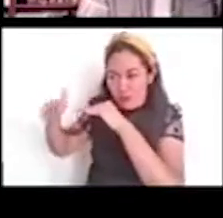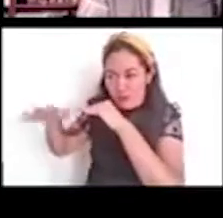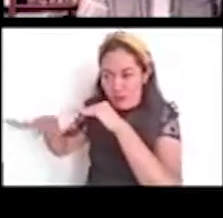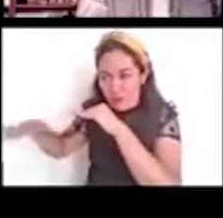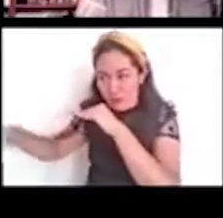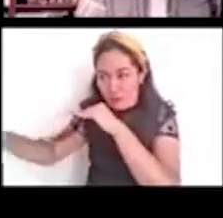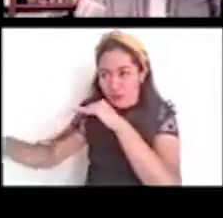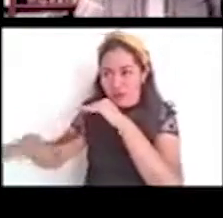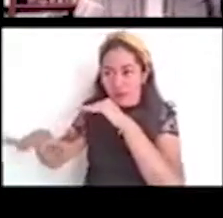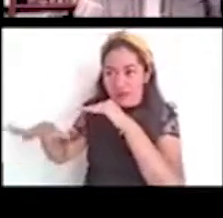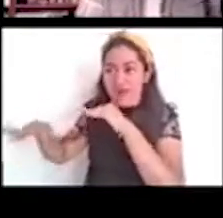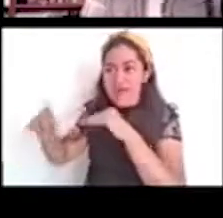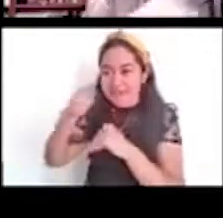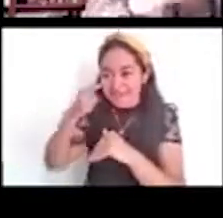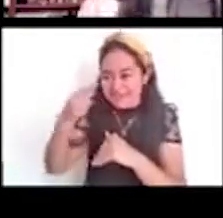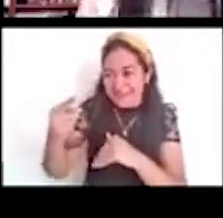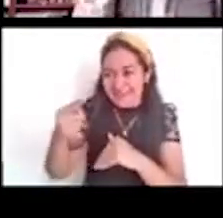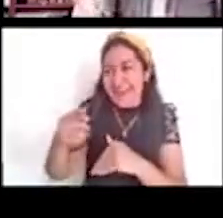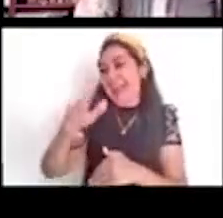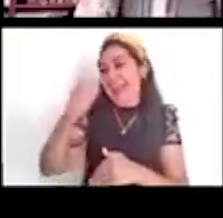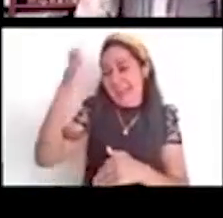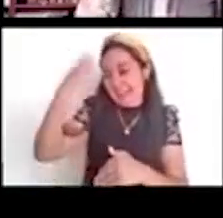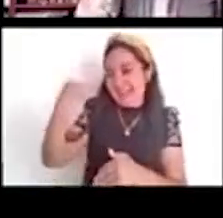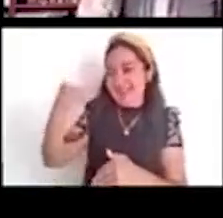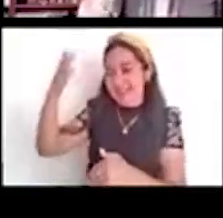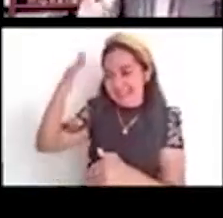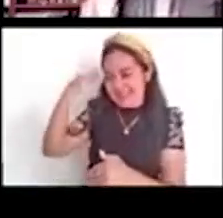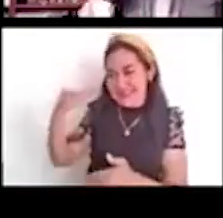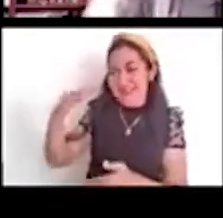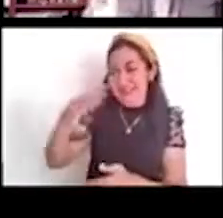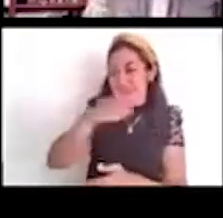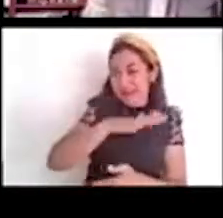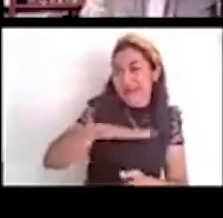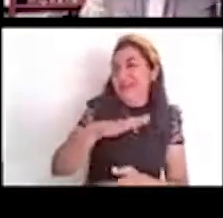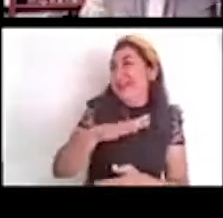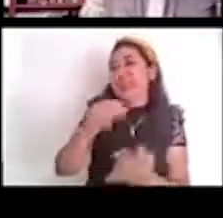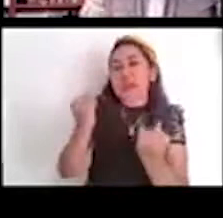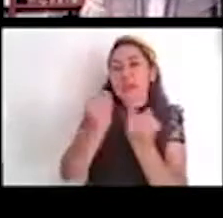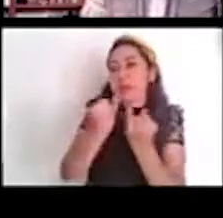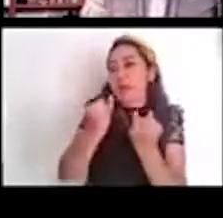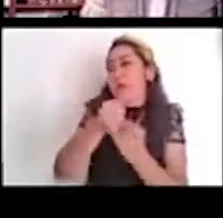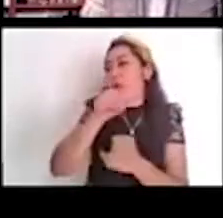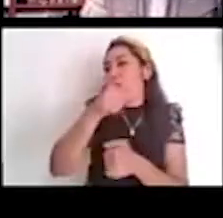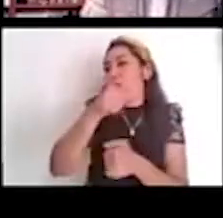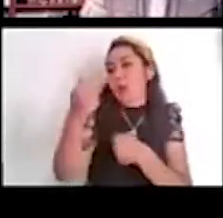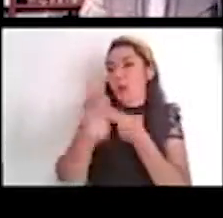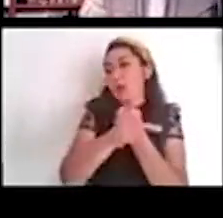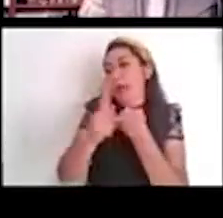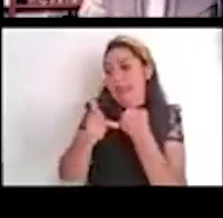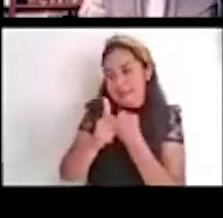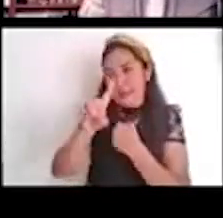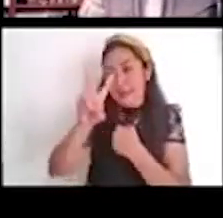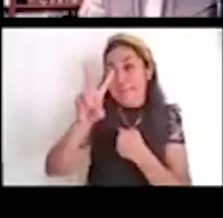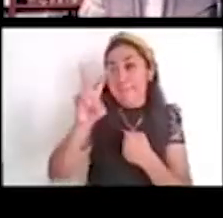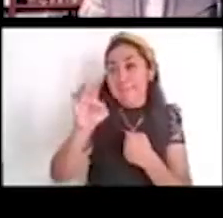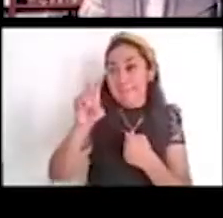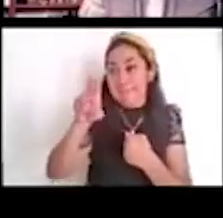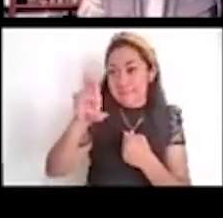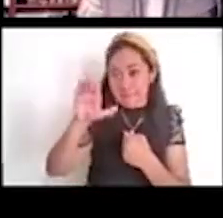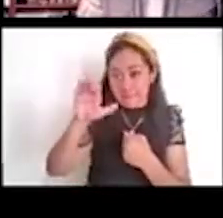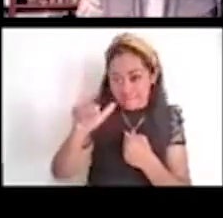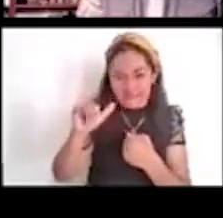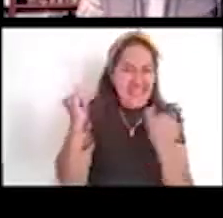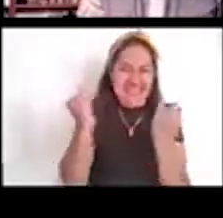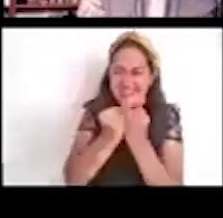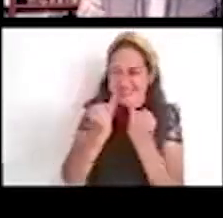se ve en estas ciudades lacustres como Venecia o las ciudades del centro de Europa. Una imagen del viejo barrio de